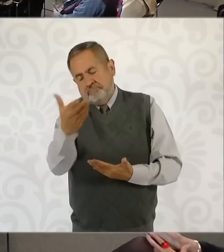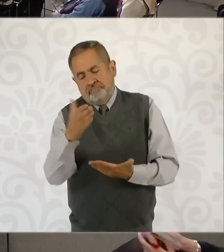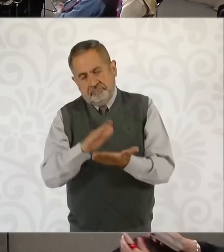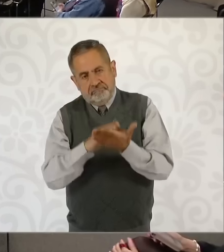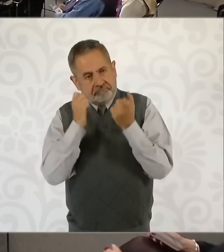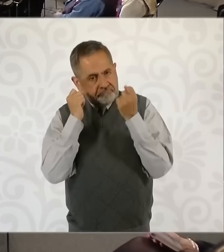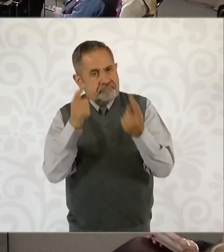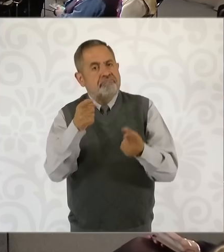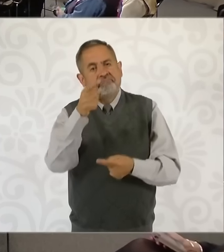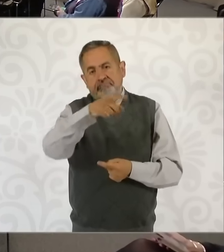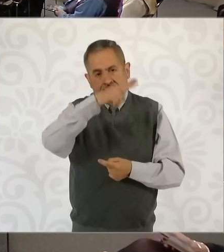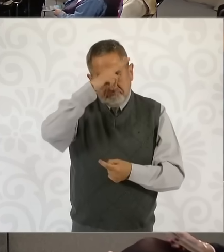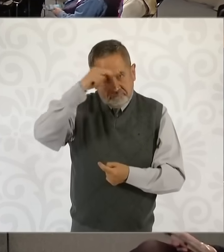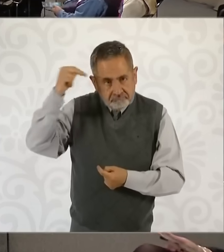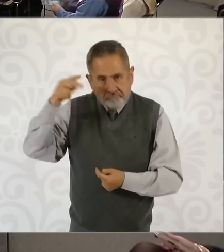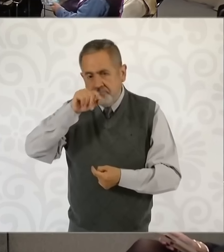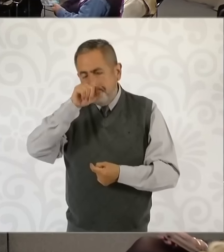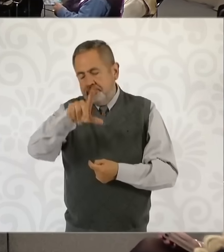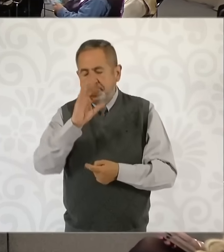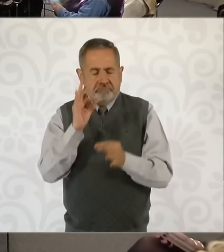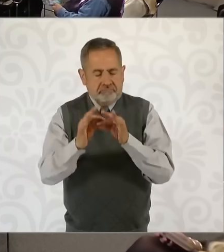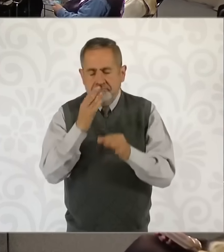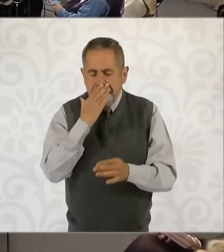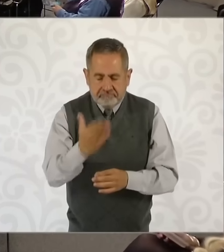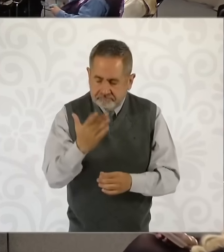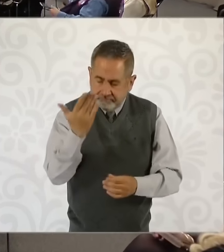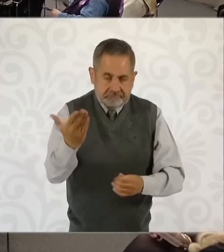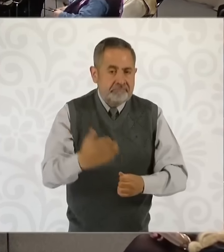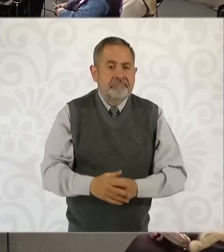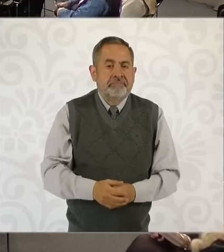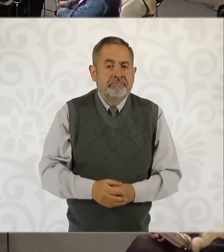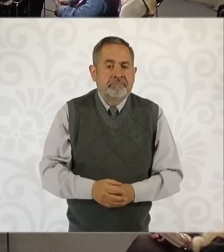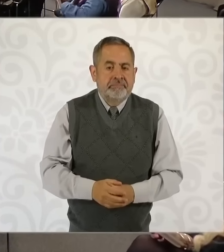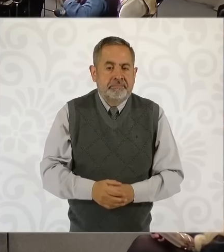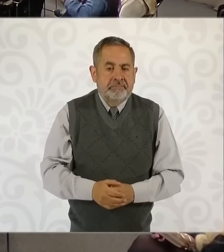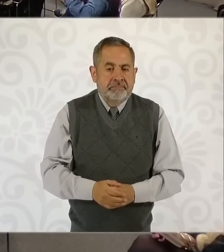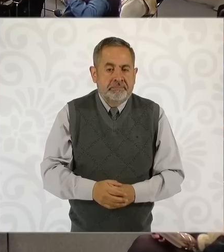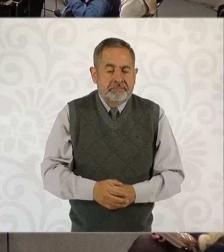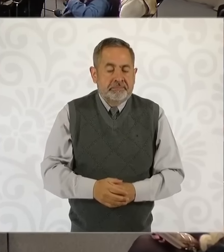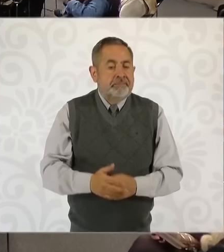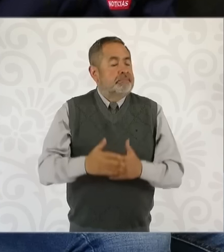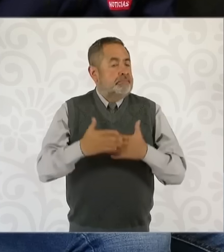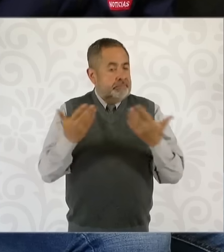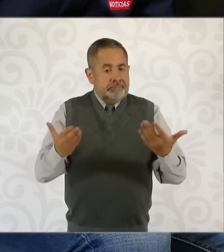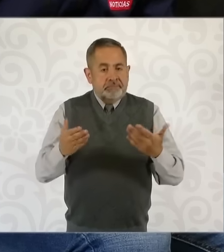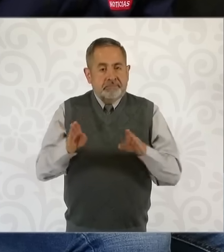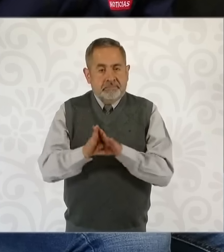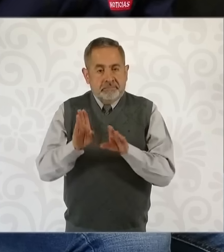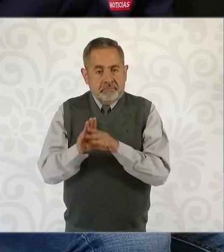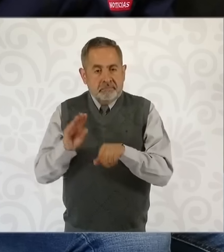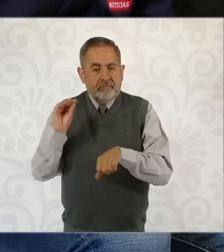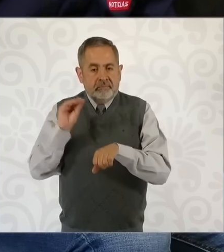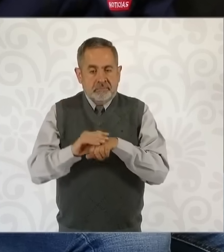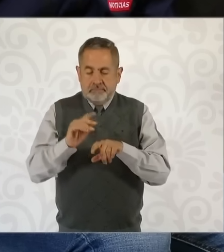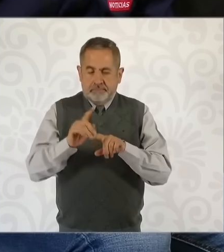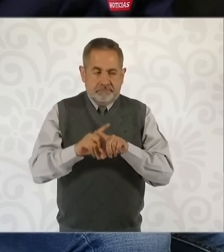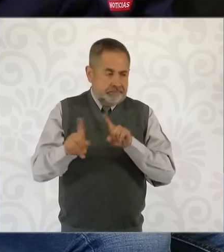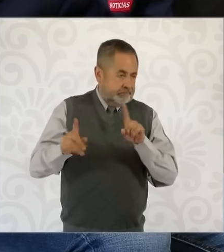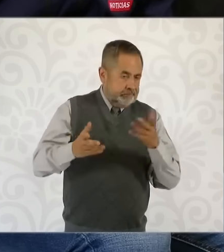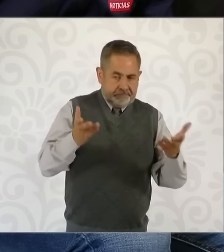que estoy diciendo, que es así. Bueno, en esta forma de establecer